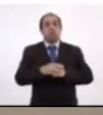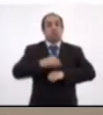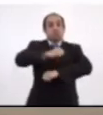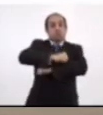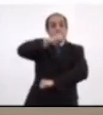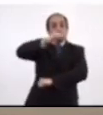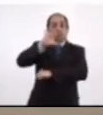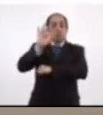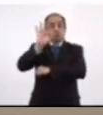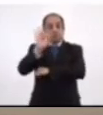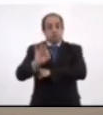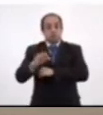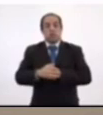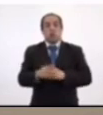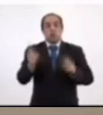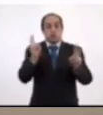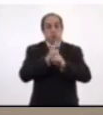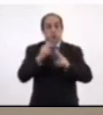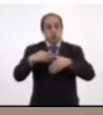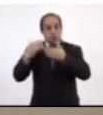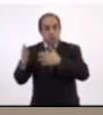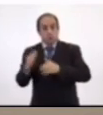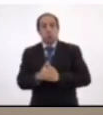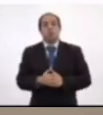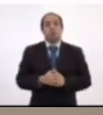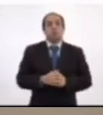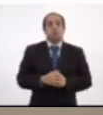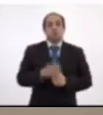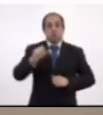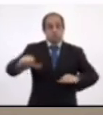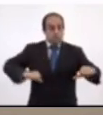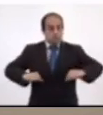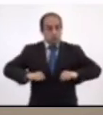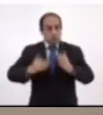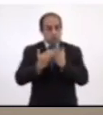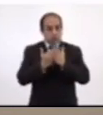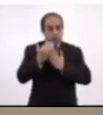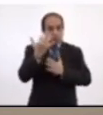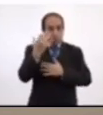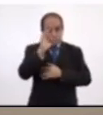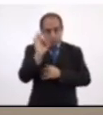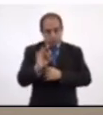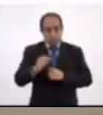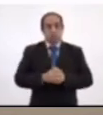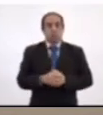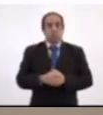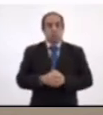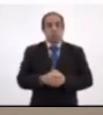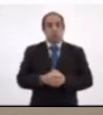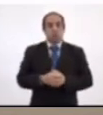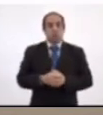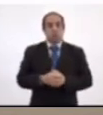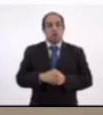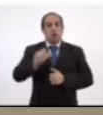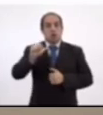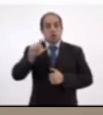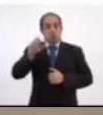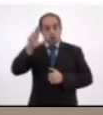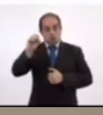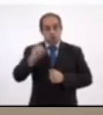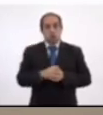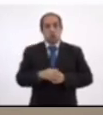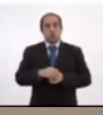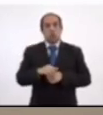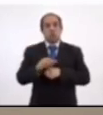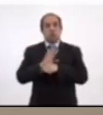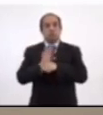de ventilación del exterior en ventilación artificial. Estas actividades son las que incrementan el 50% de aforo: acuarios, autocinemas, bibliotecas y